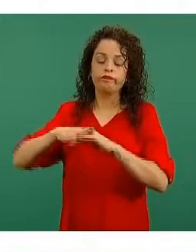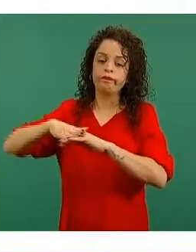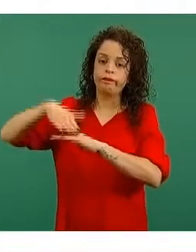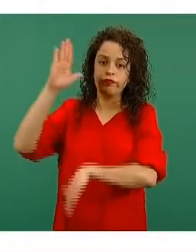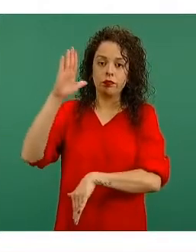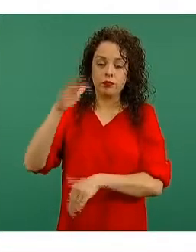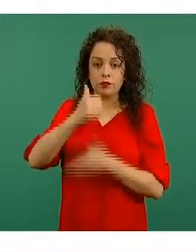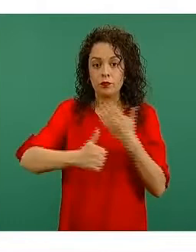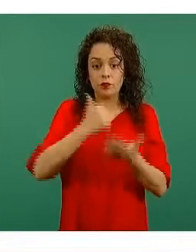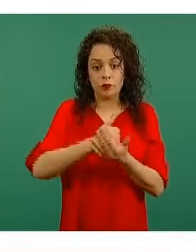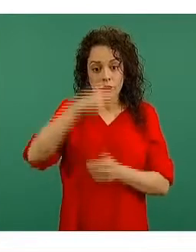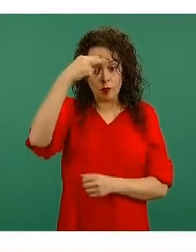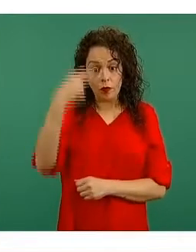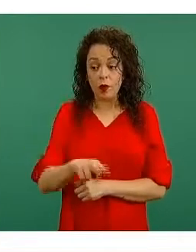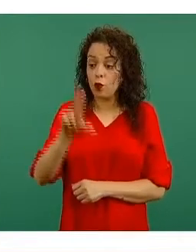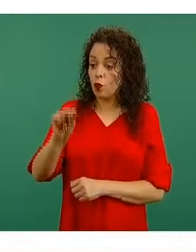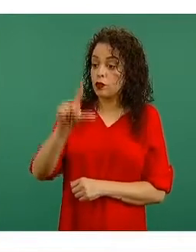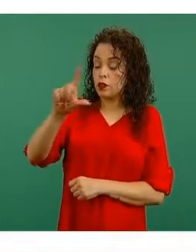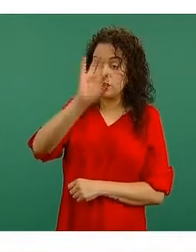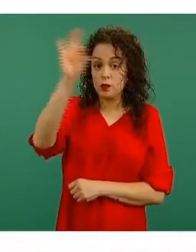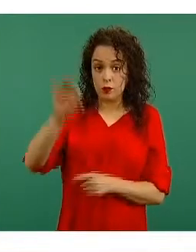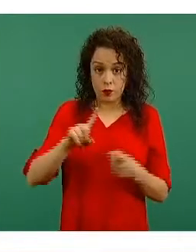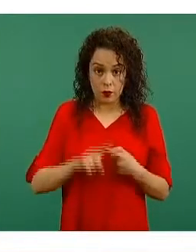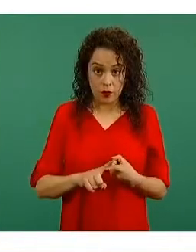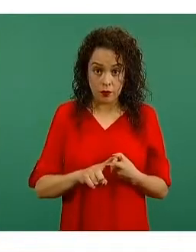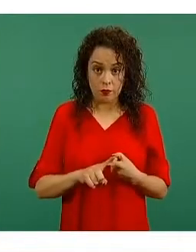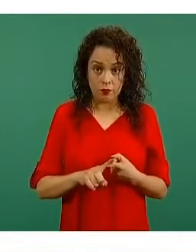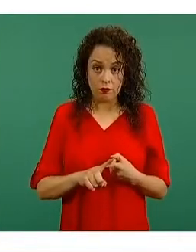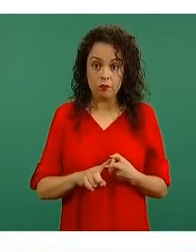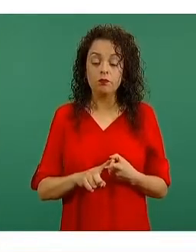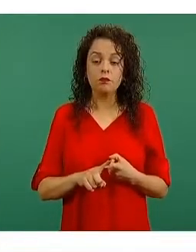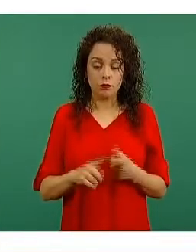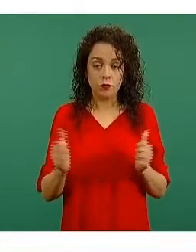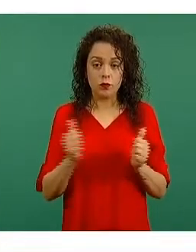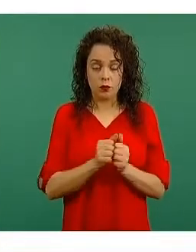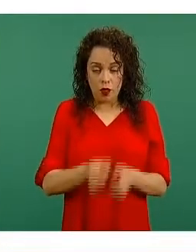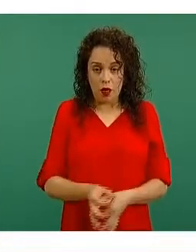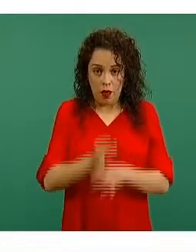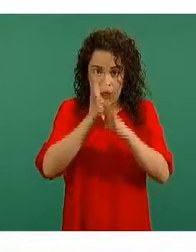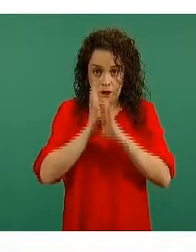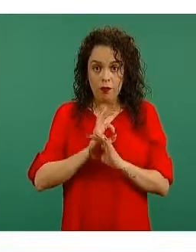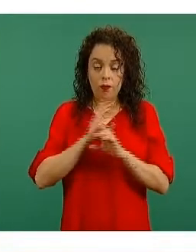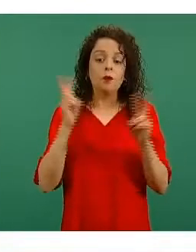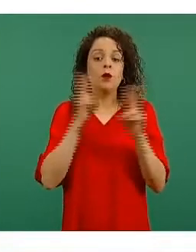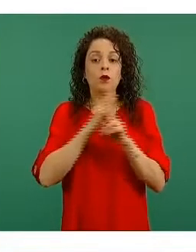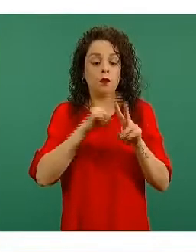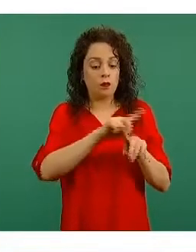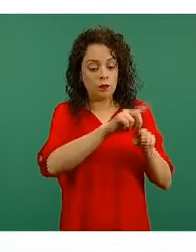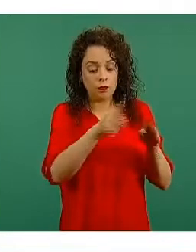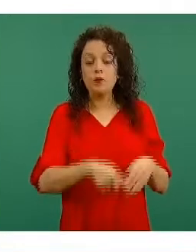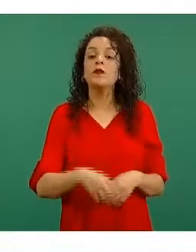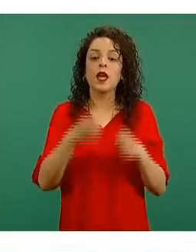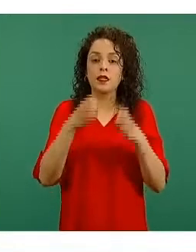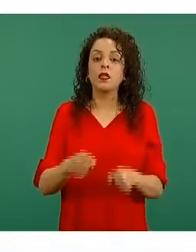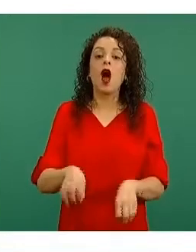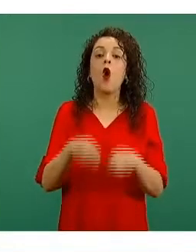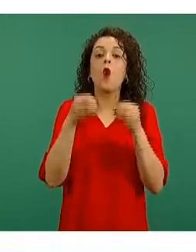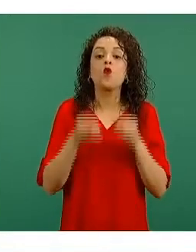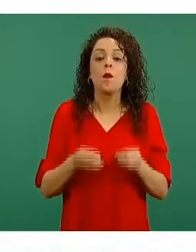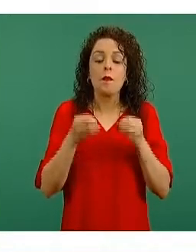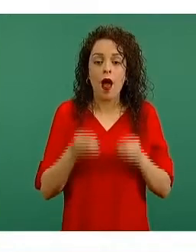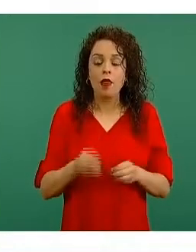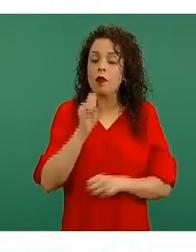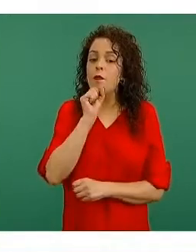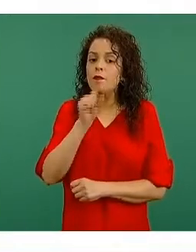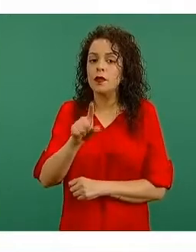México está en 87%, el 87% de sus ventiladores, sus respiradores mecánicos están ocupados, al igual que el